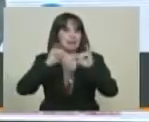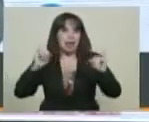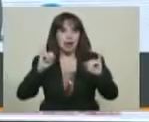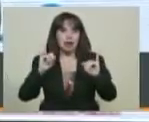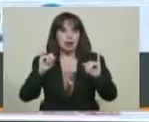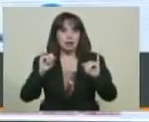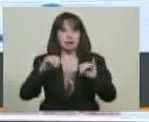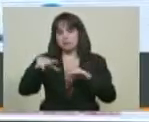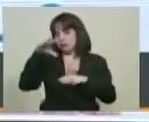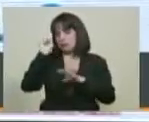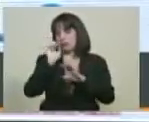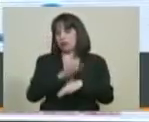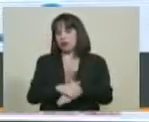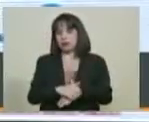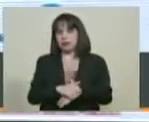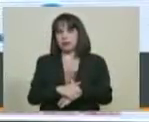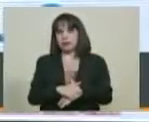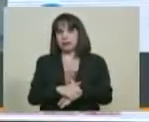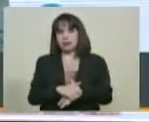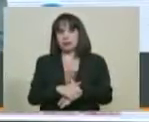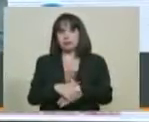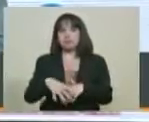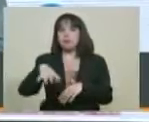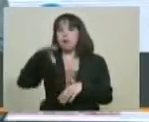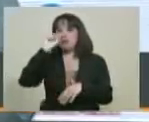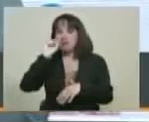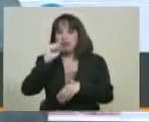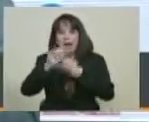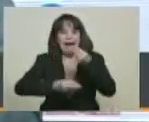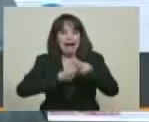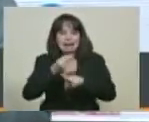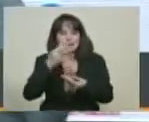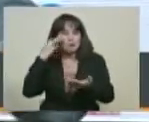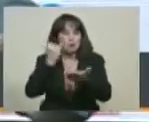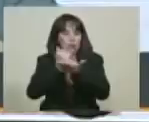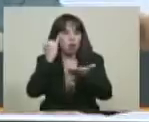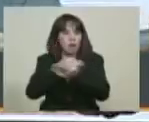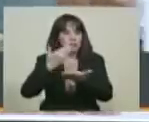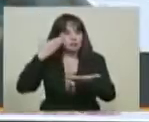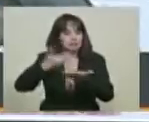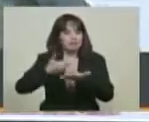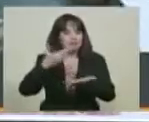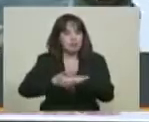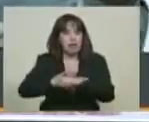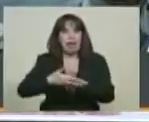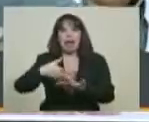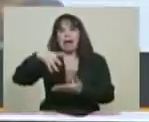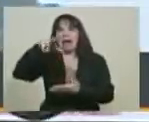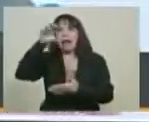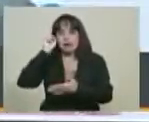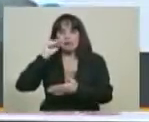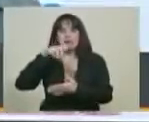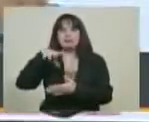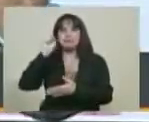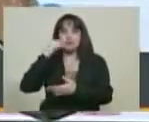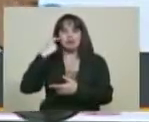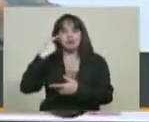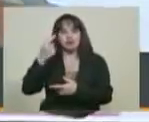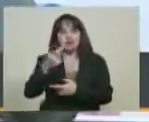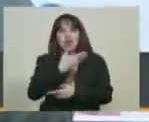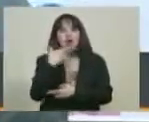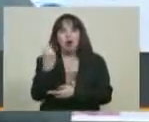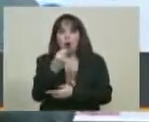entendiéndolas. Las vamos a entender en los hechos, aunque yo sé que ustedes entienden más que yo y más que